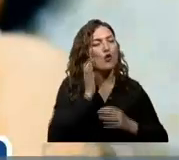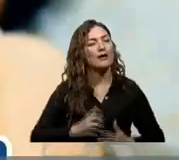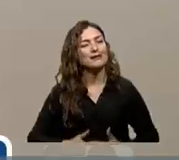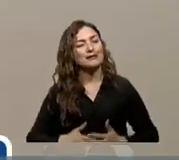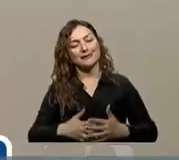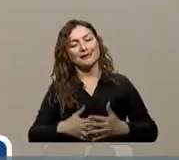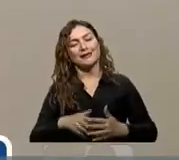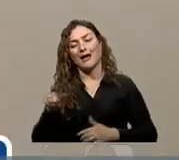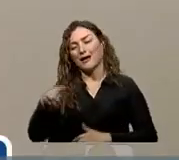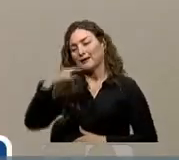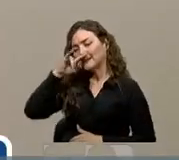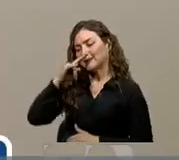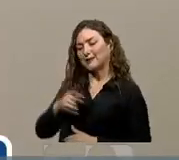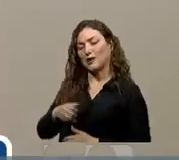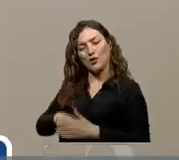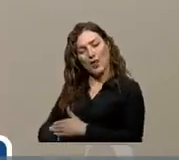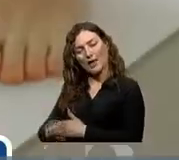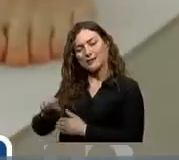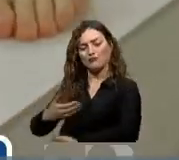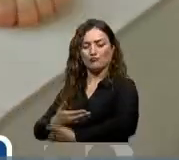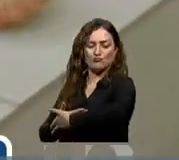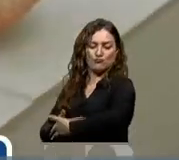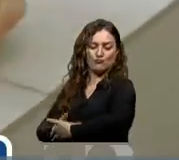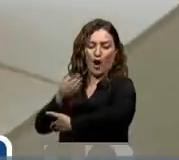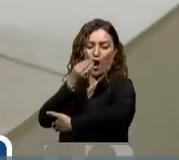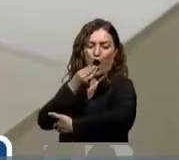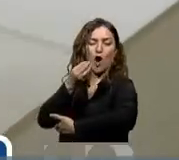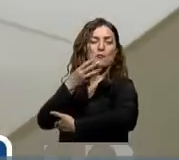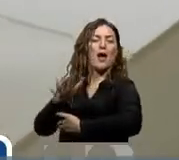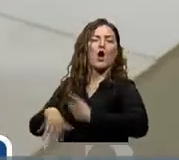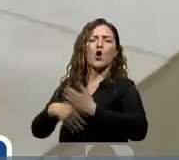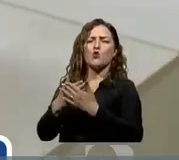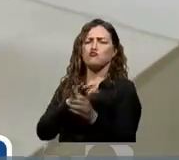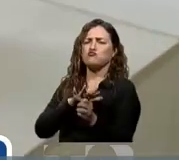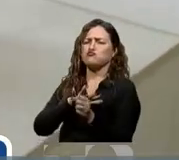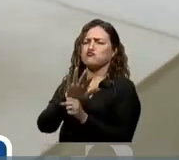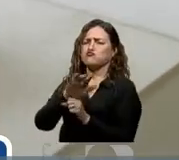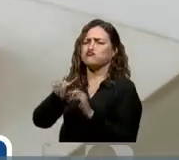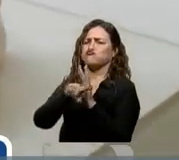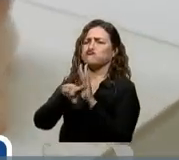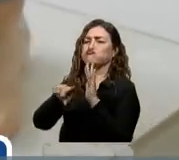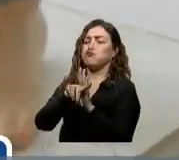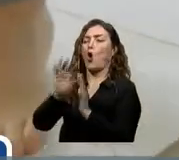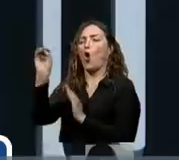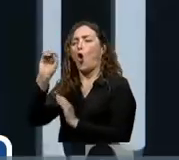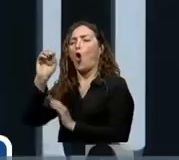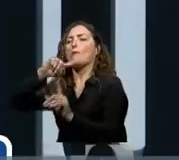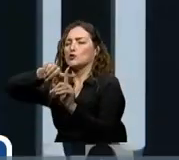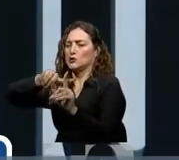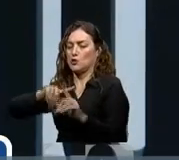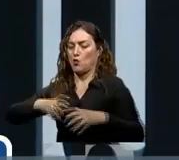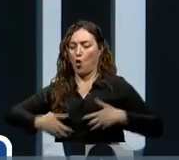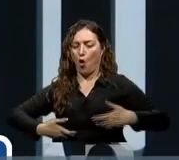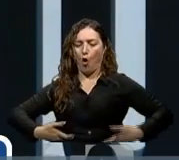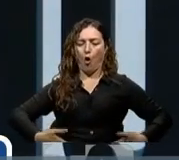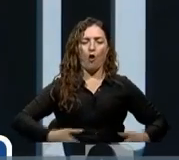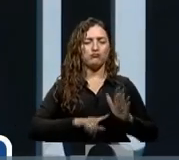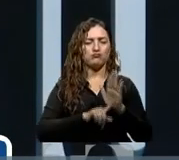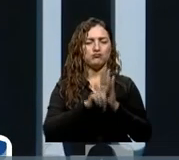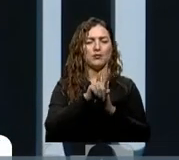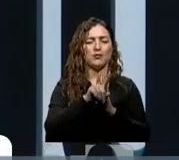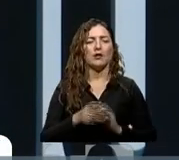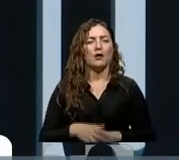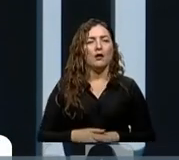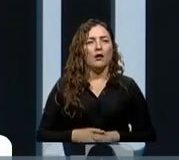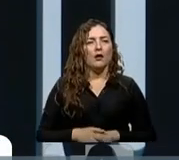está embarazada y el niño tras el nacimiento pueden influir de forma permanente sobre los órganos en desarrollo. Determinan el nivel de